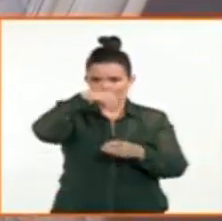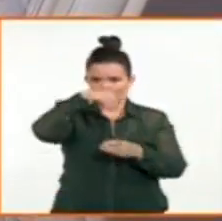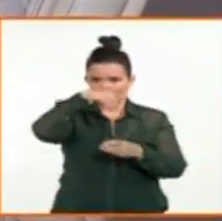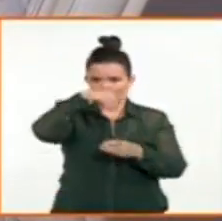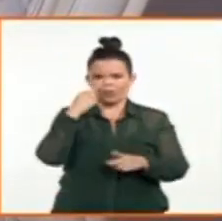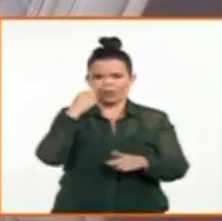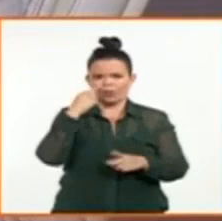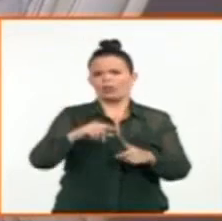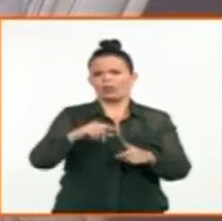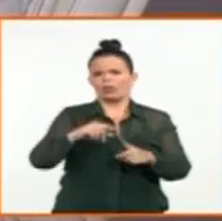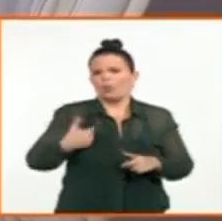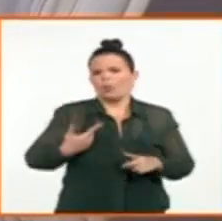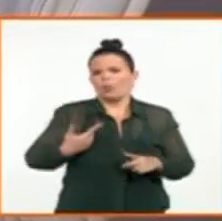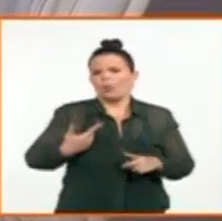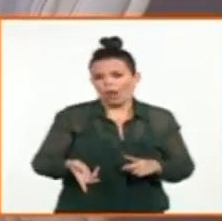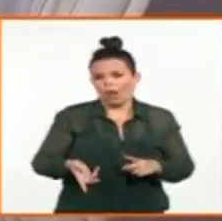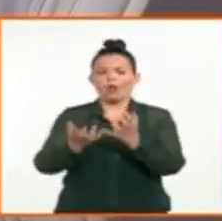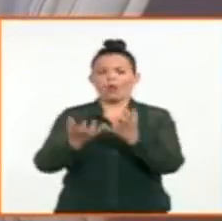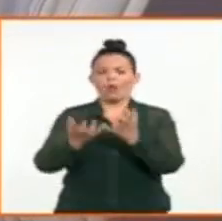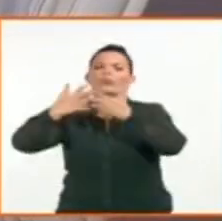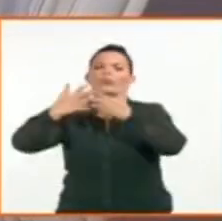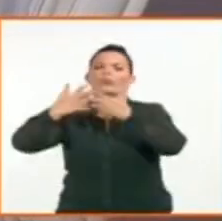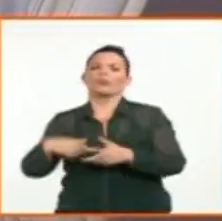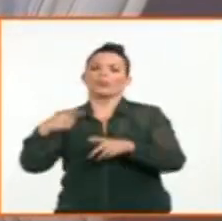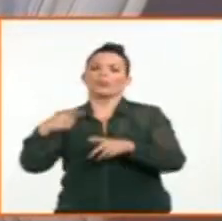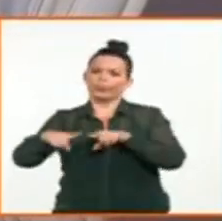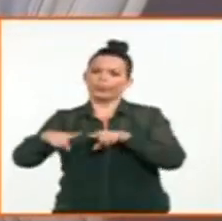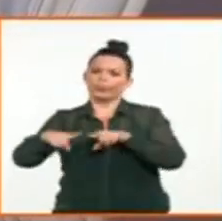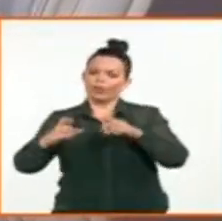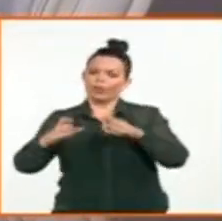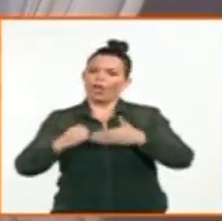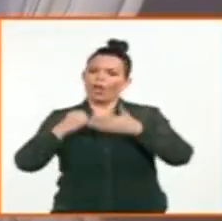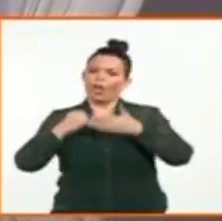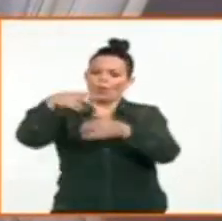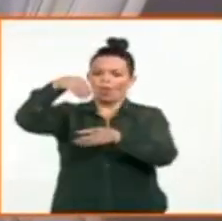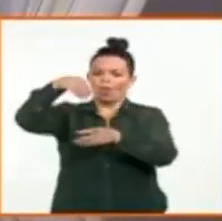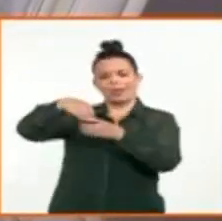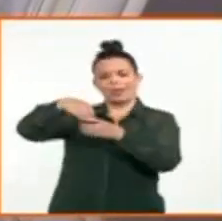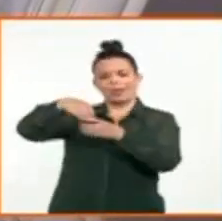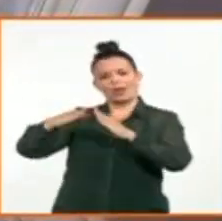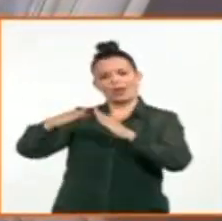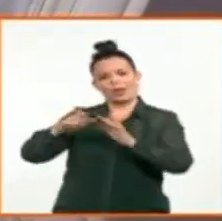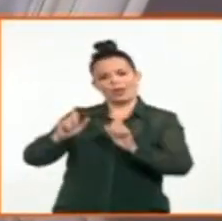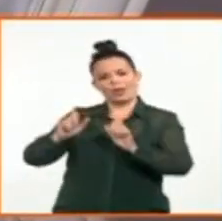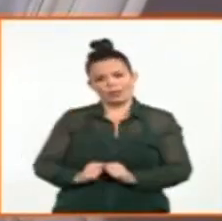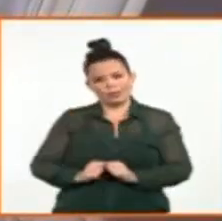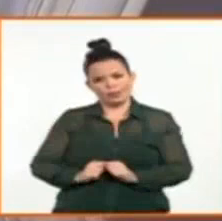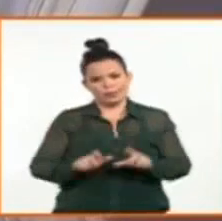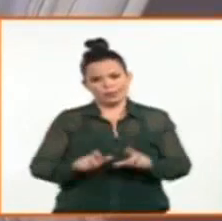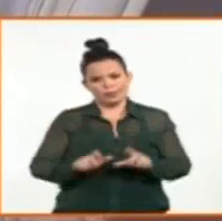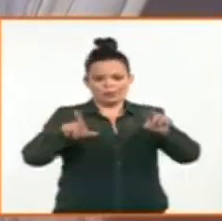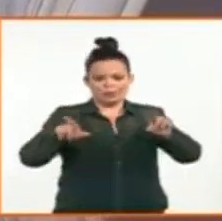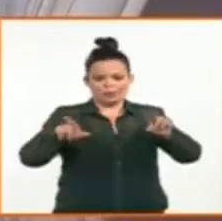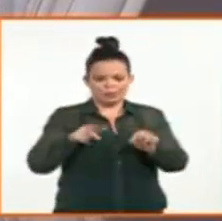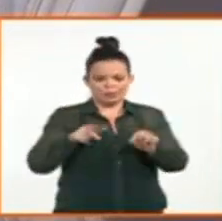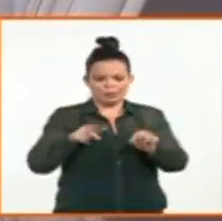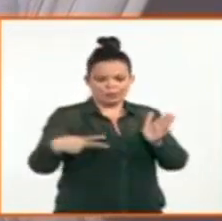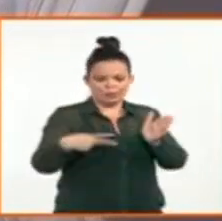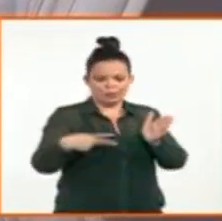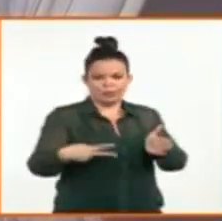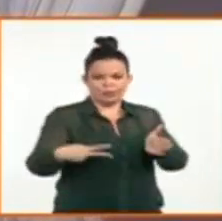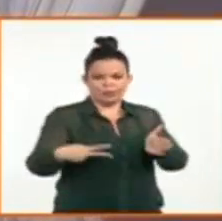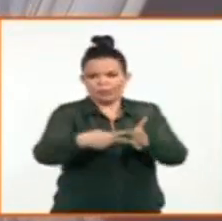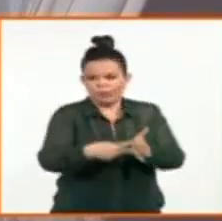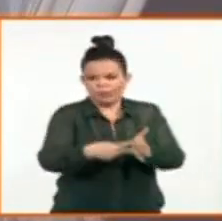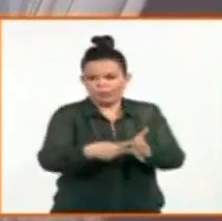de artículos para el programa de la vivienda. O sea, llámese tomacorriente, llámese interruptores, llámese estos artículos. O sea, como parte